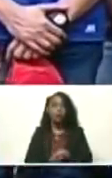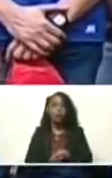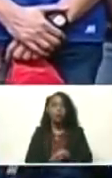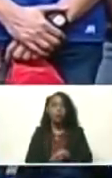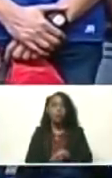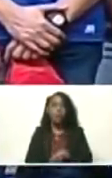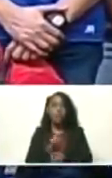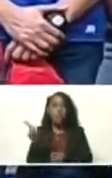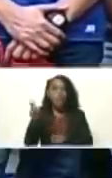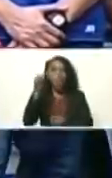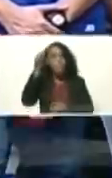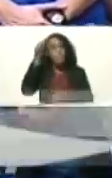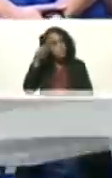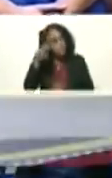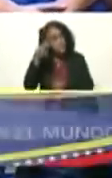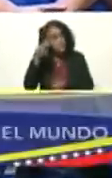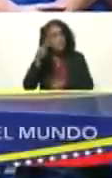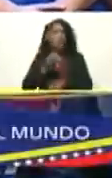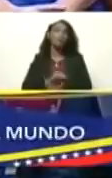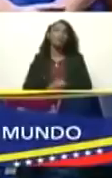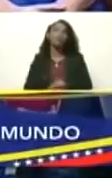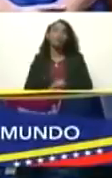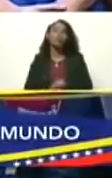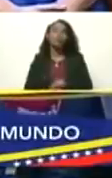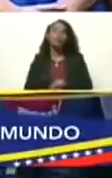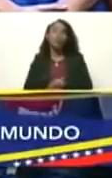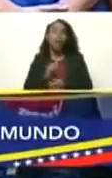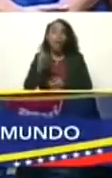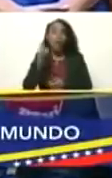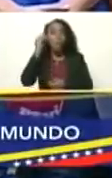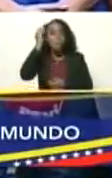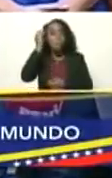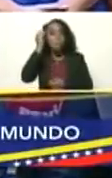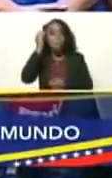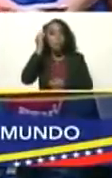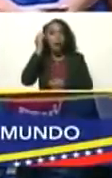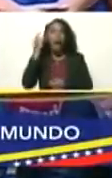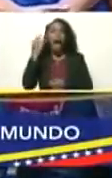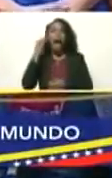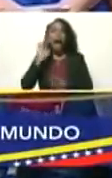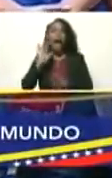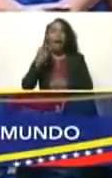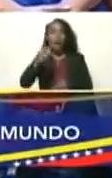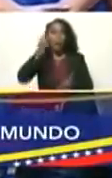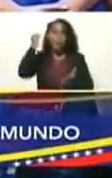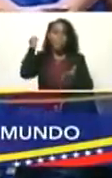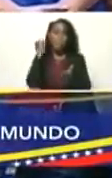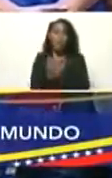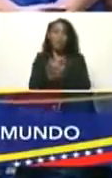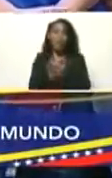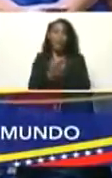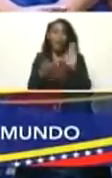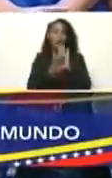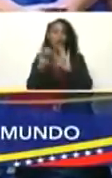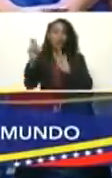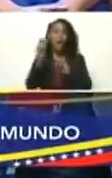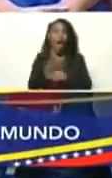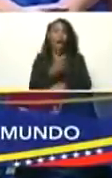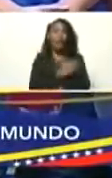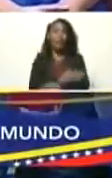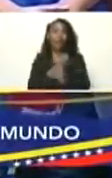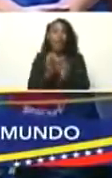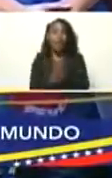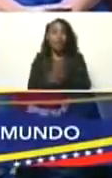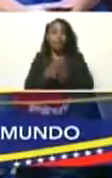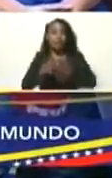Y ellos creyeron que había que matar a esa niña hermosa antes que creciera y se